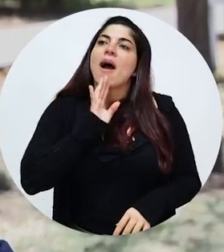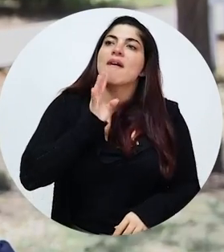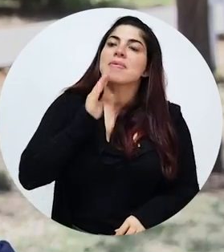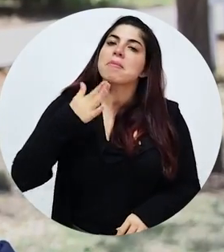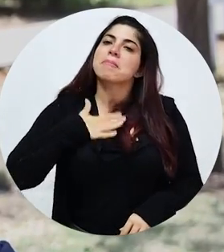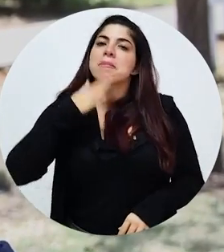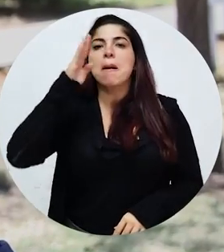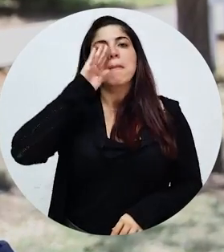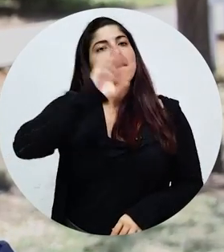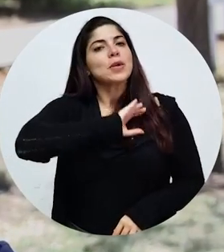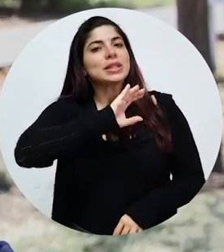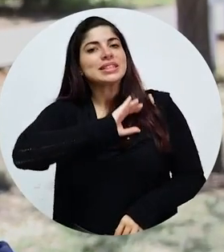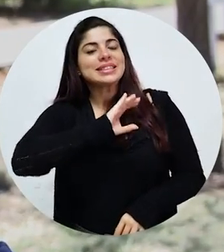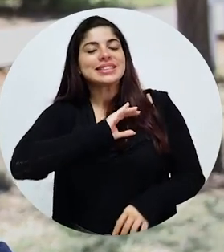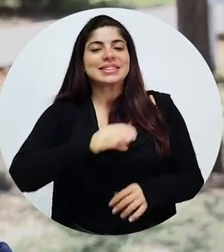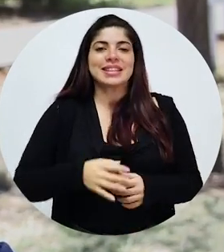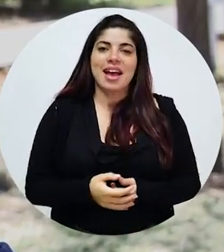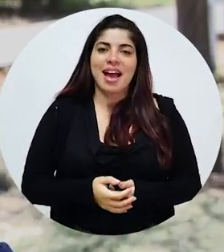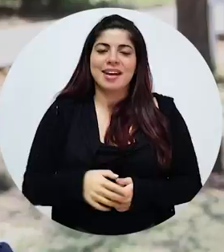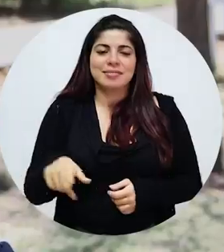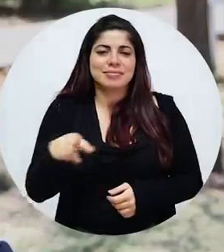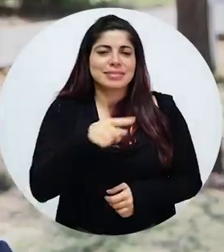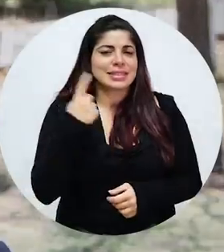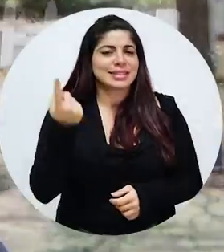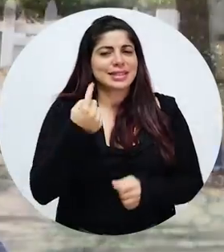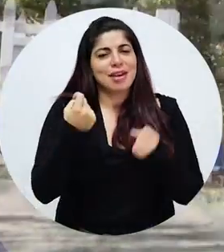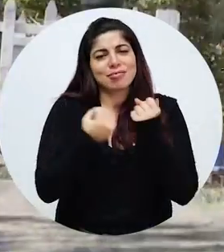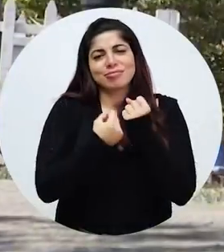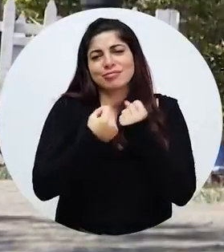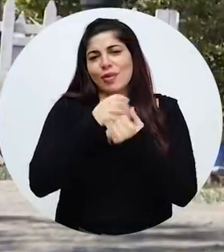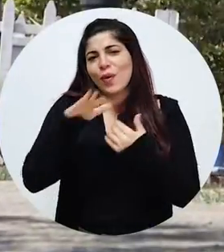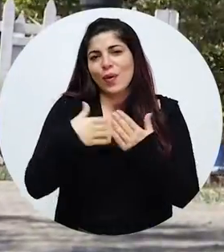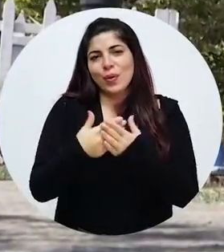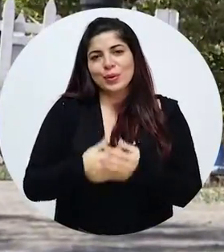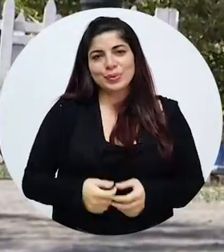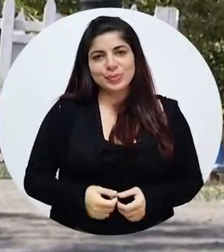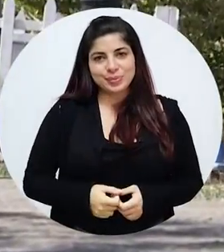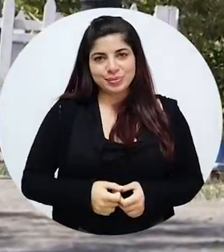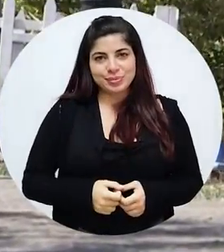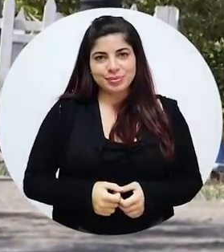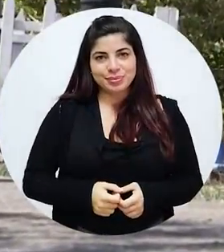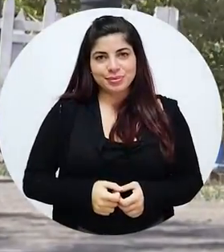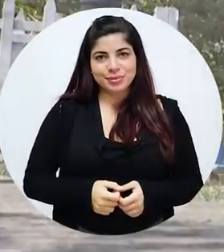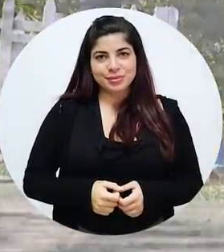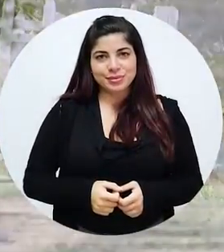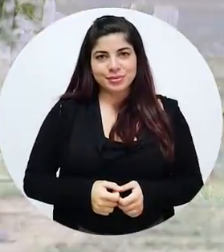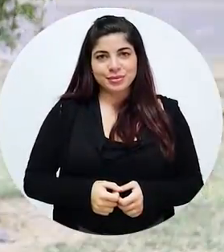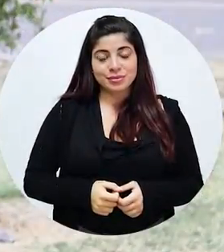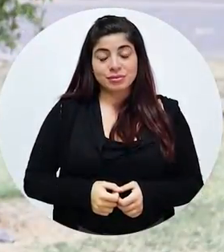anda hablando que la mamá es policía. Ellos siempre me han apoyado en todo.